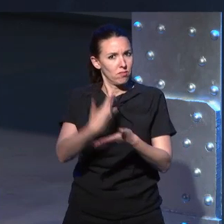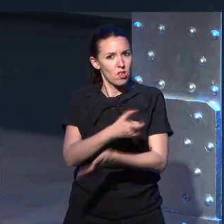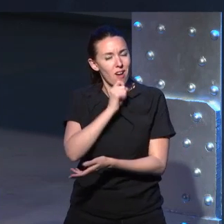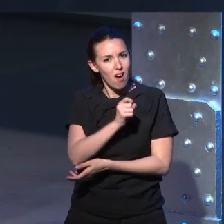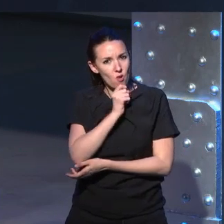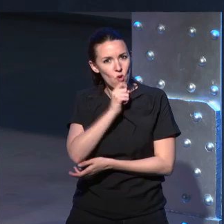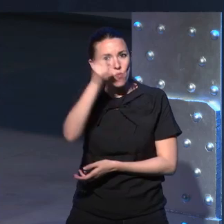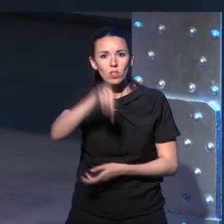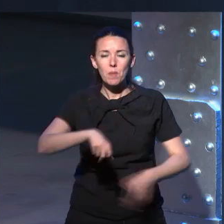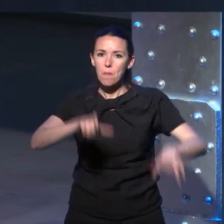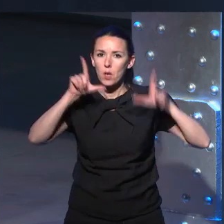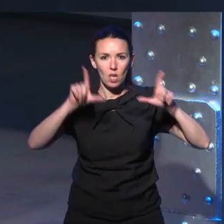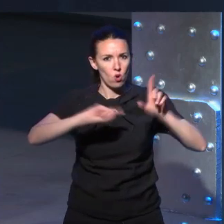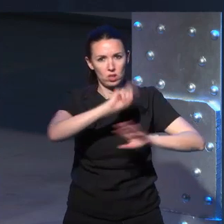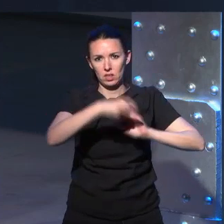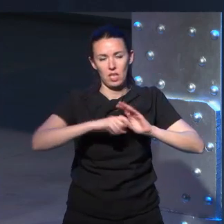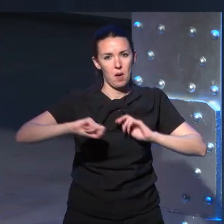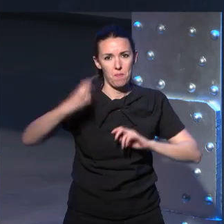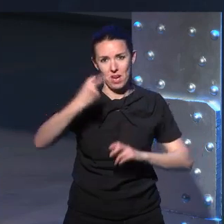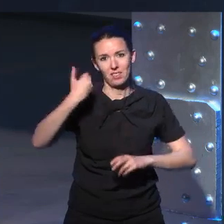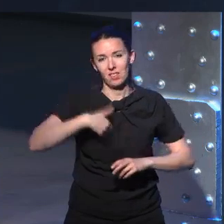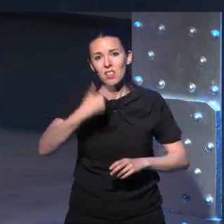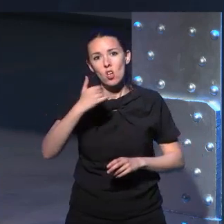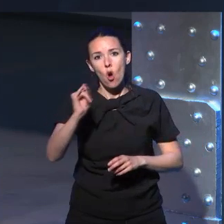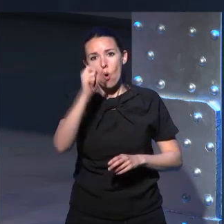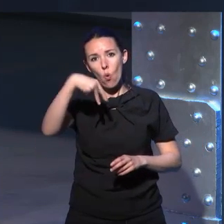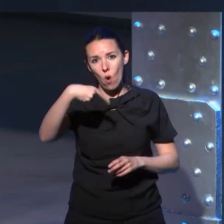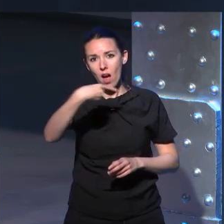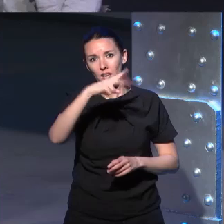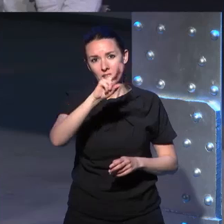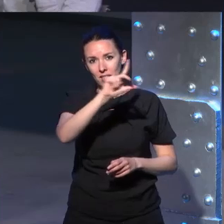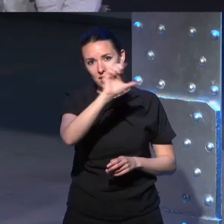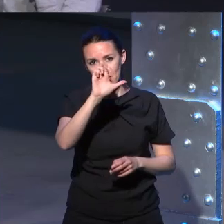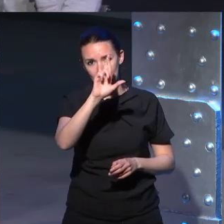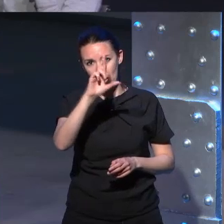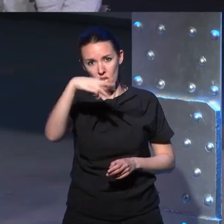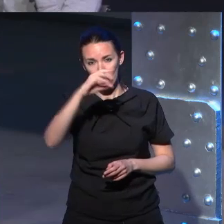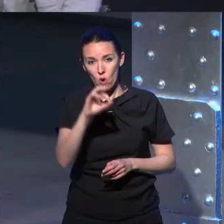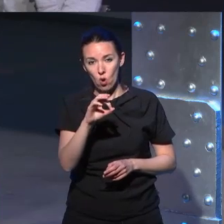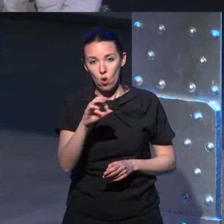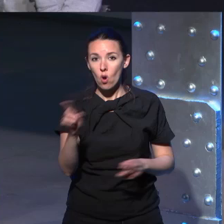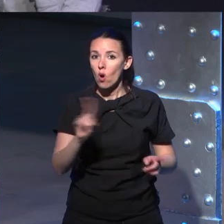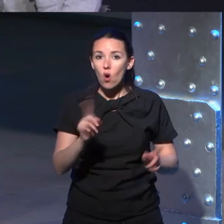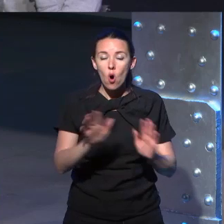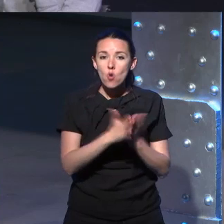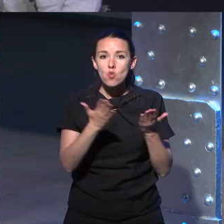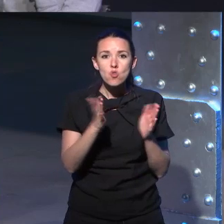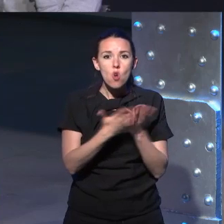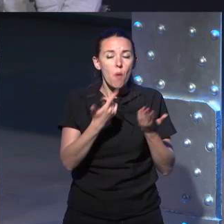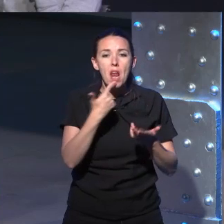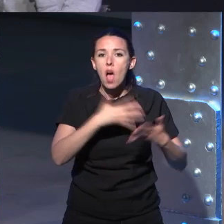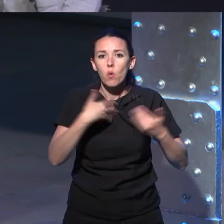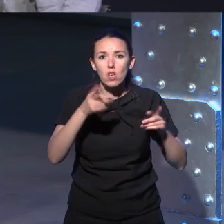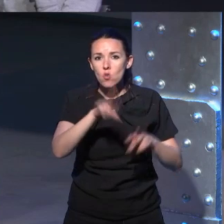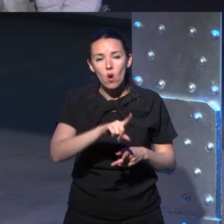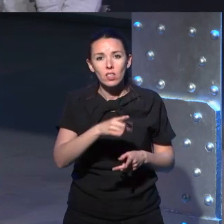y el protagonista absoluto, el ya mentado Juan Guillermo. Al no ser una novela maniquea,